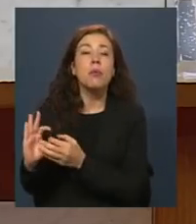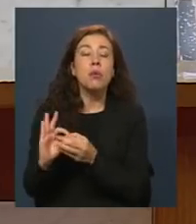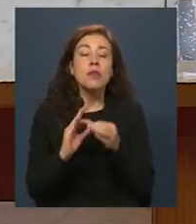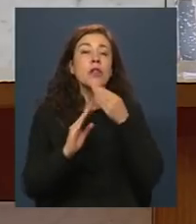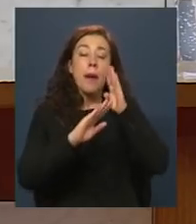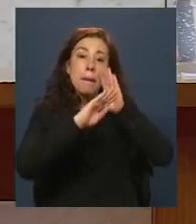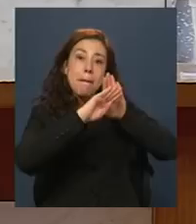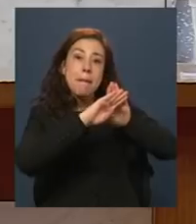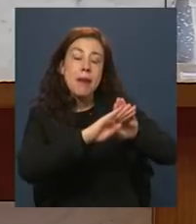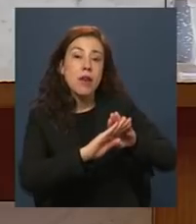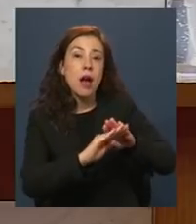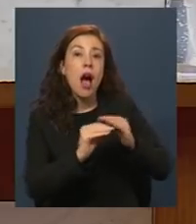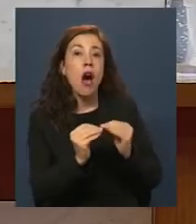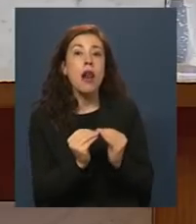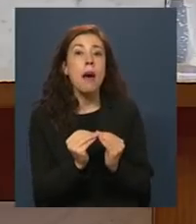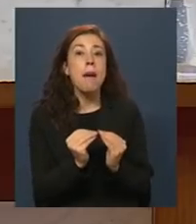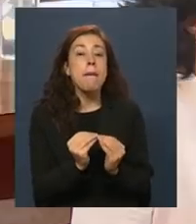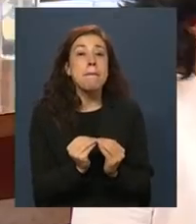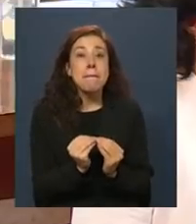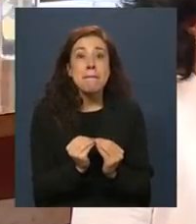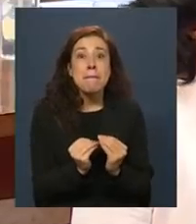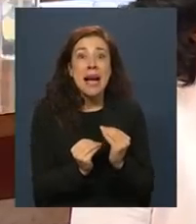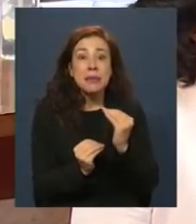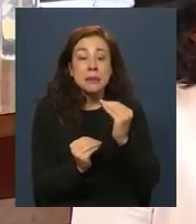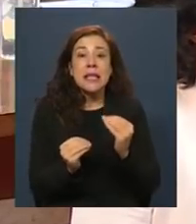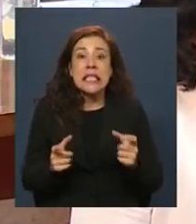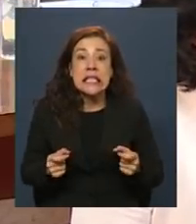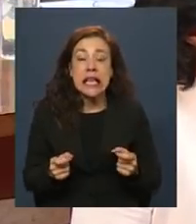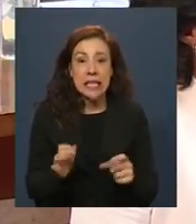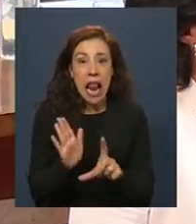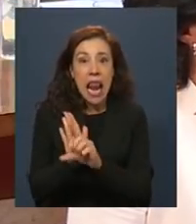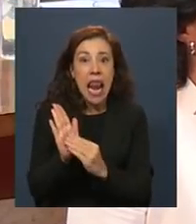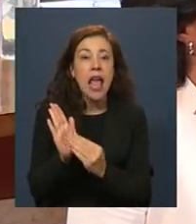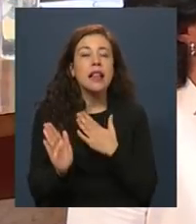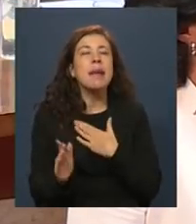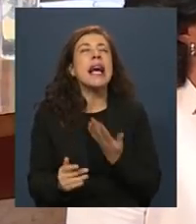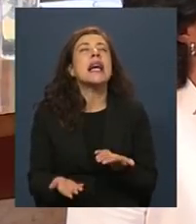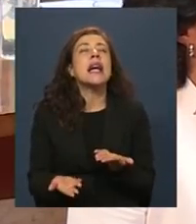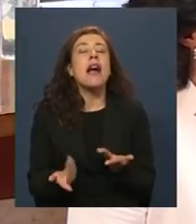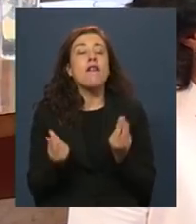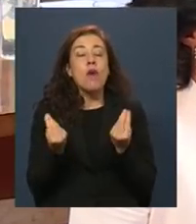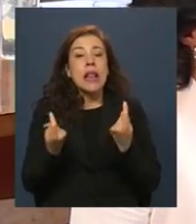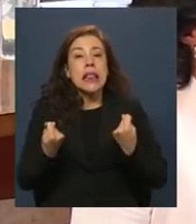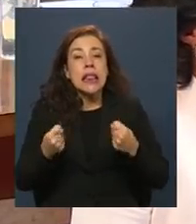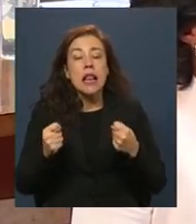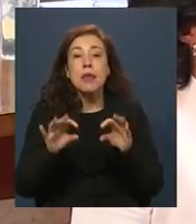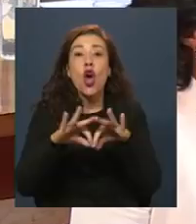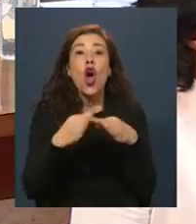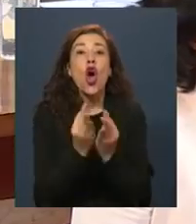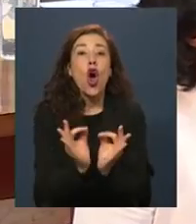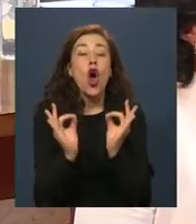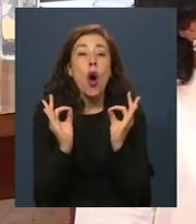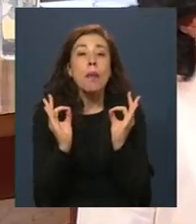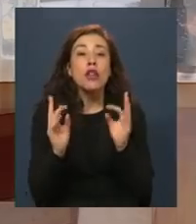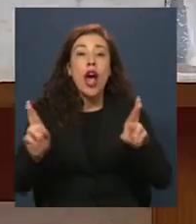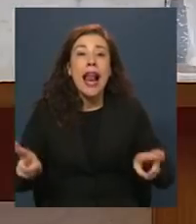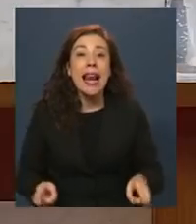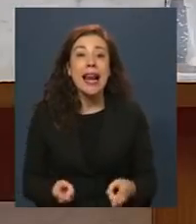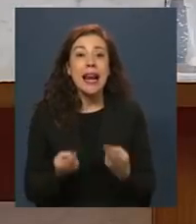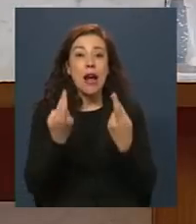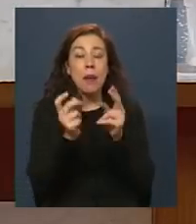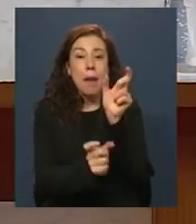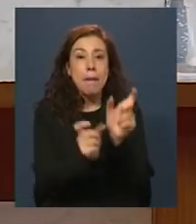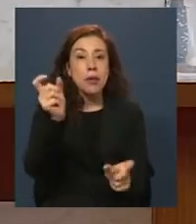prevenir el aumento de la incidencia del cáncer. La ley también busca el adecuado tratamiento integral y la recuperación de las